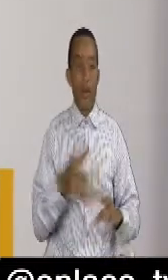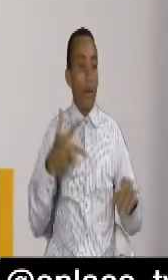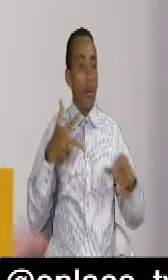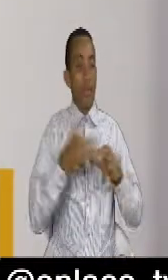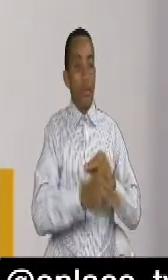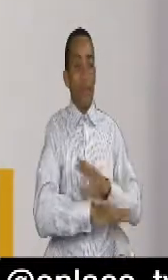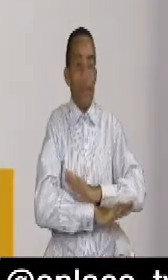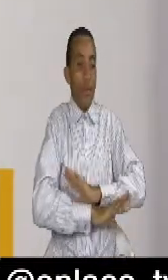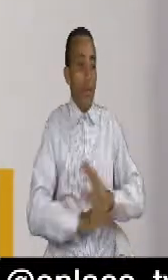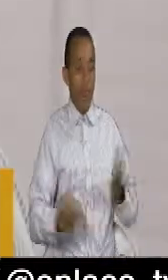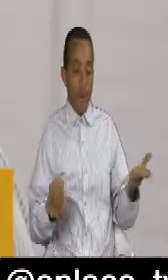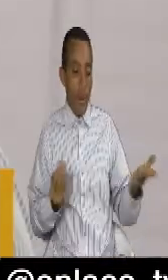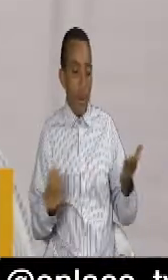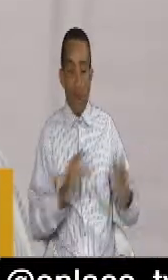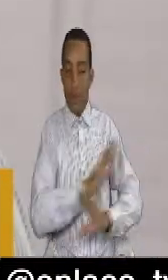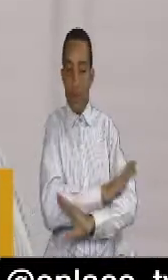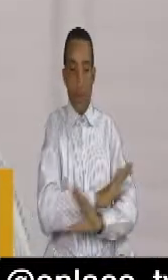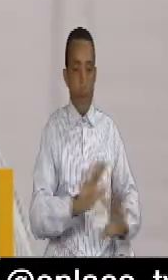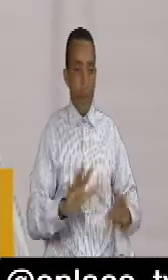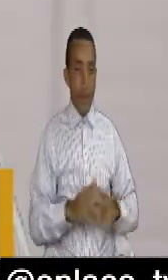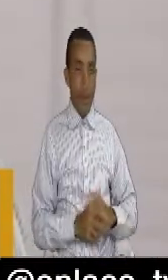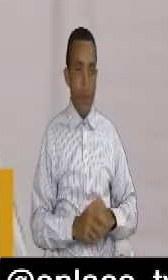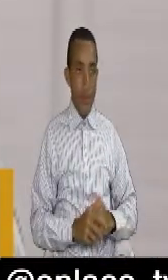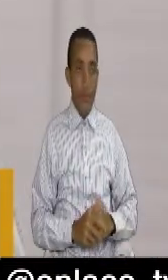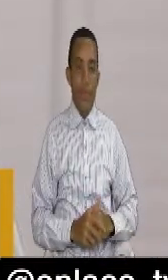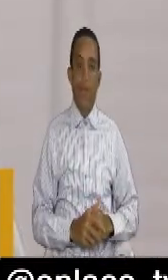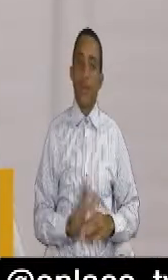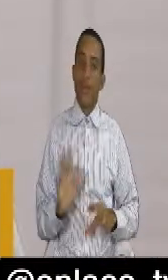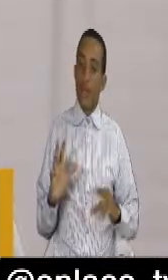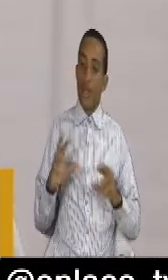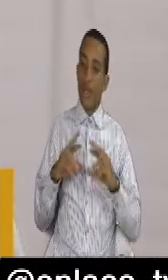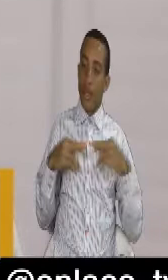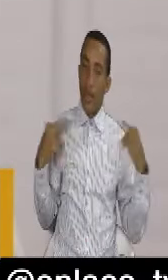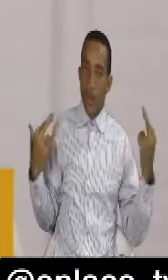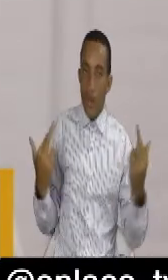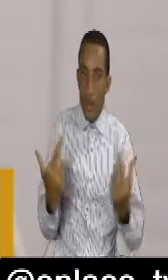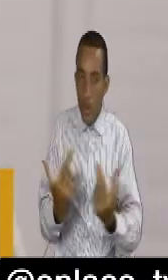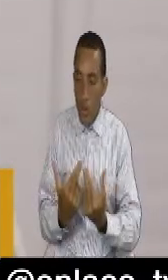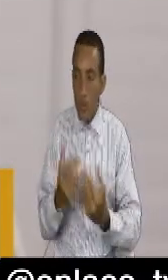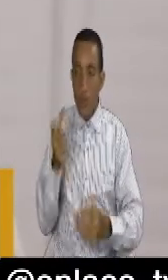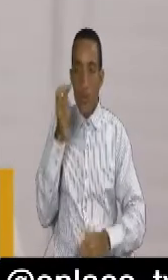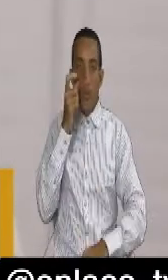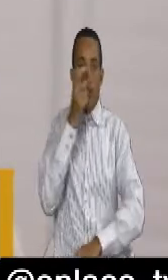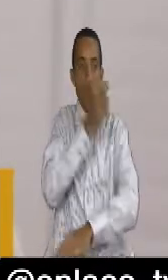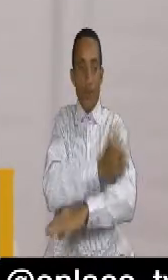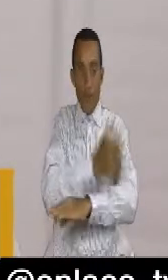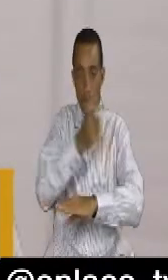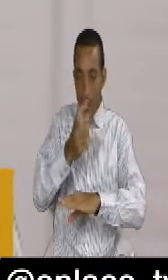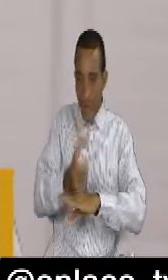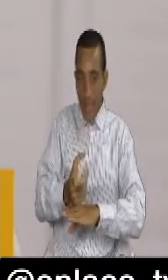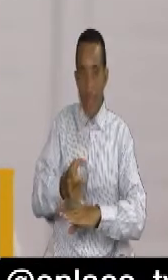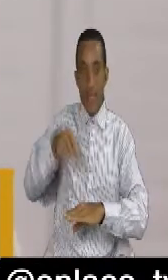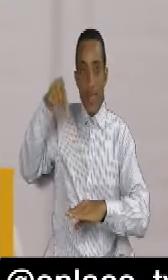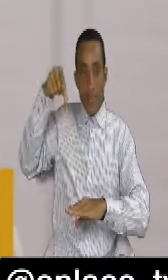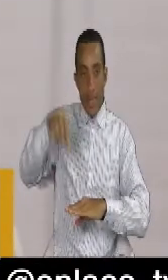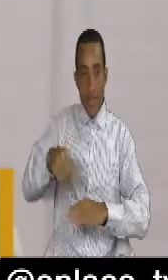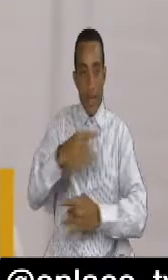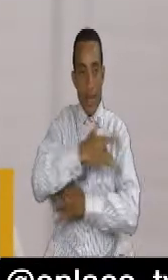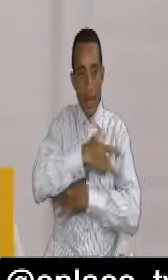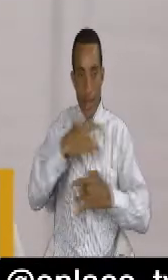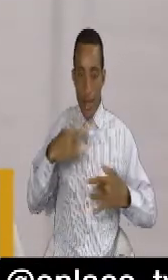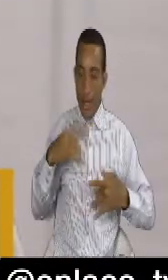los servicios. Y se han hecho mesas conjuntas con Superintendencia Nacional de Salud, hemos sido garantes en